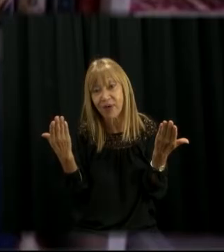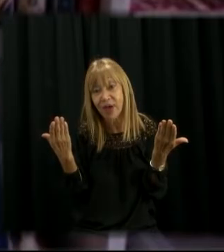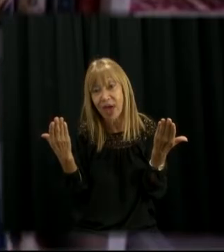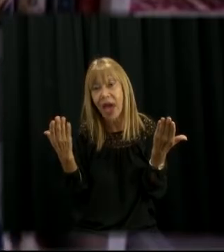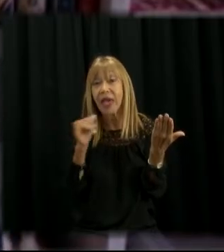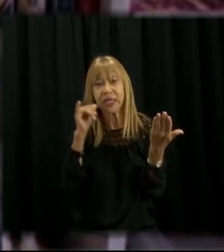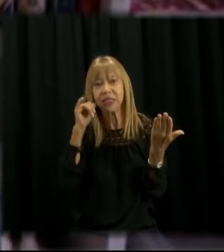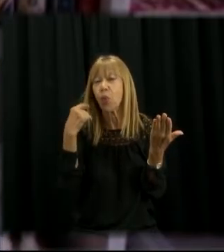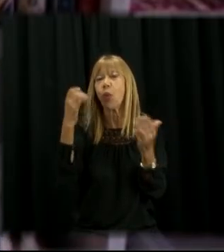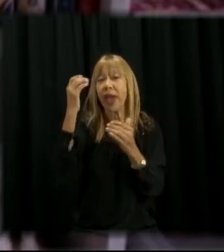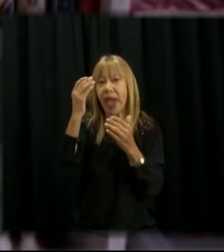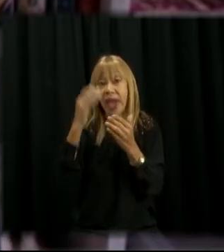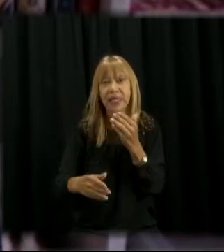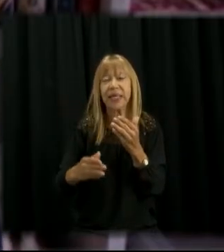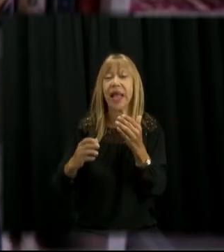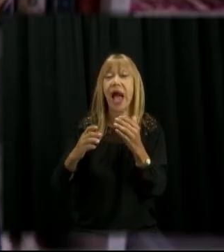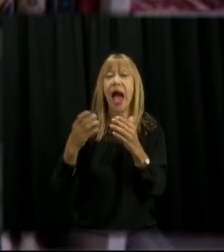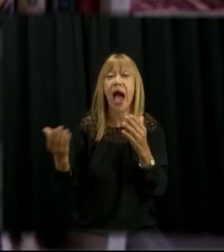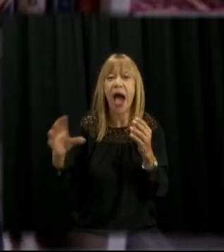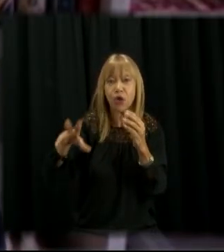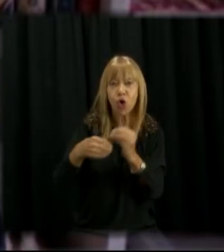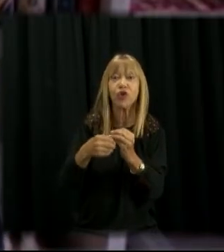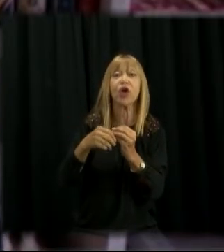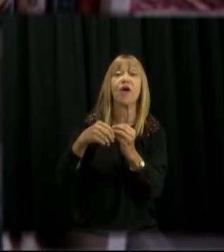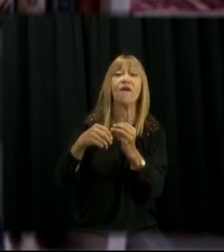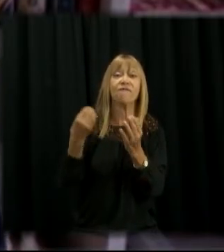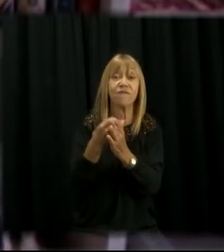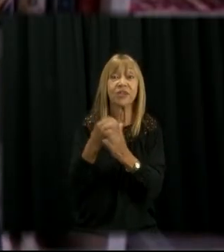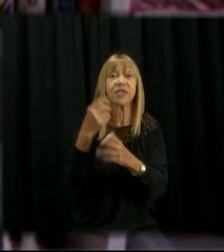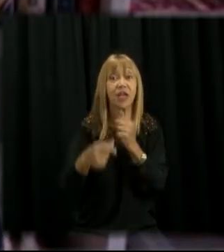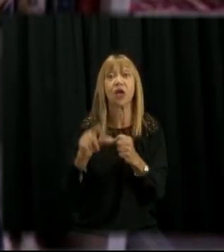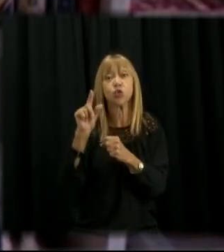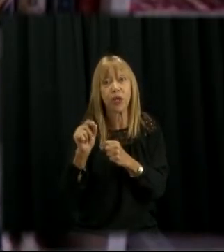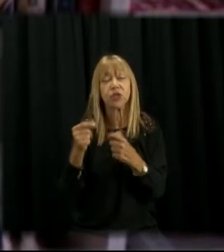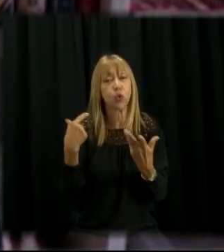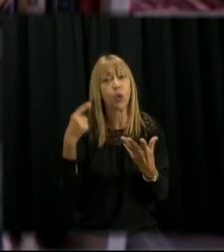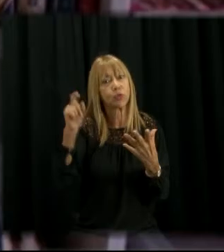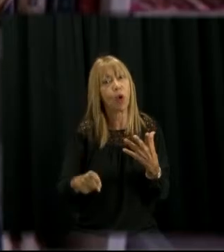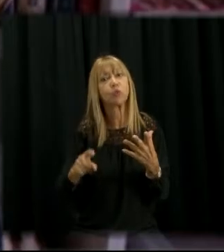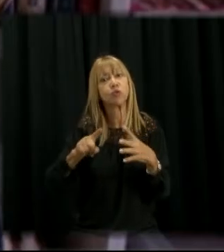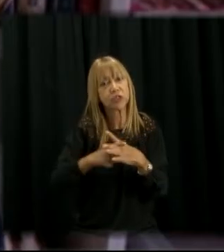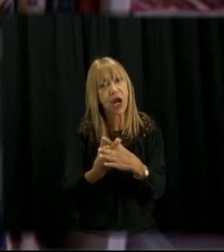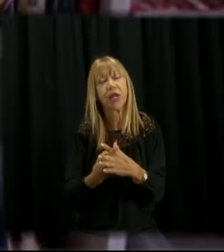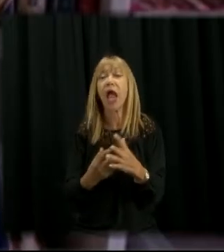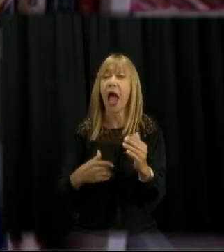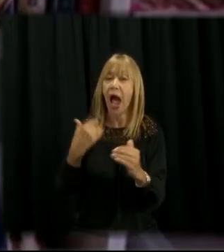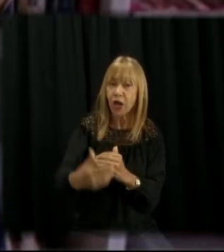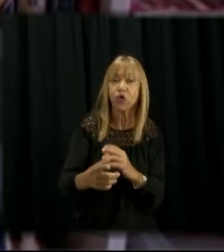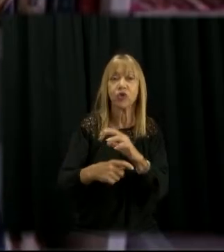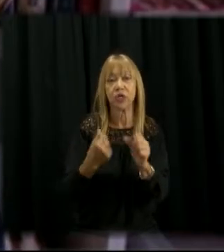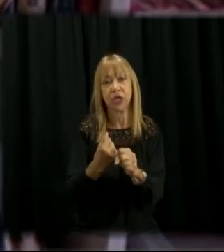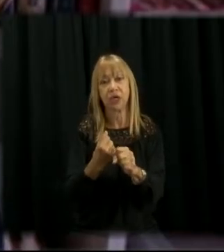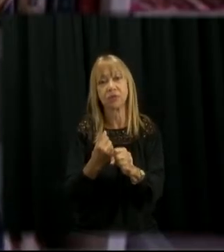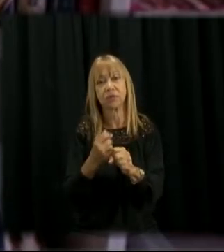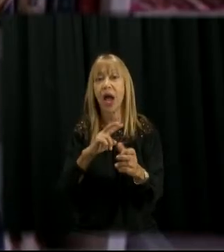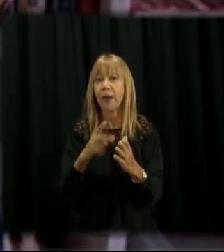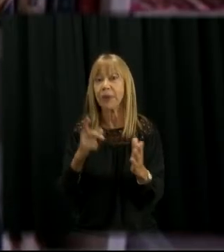19, y ayer terminamos otro año fiscal, así que son el 20. Así que tenemos que comenzar otro